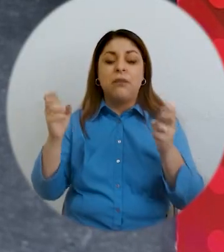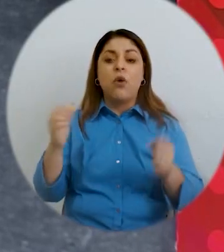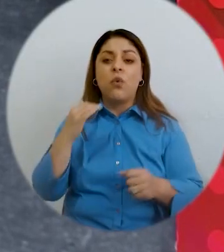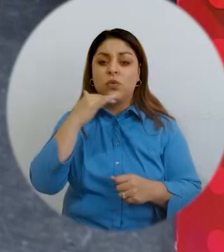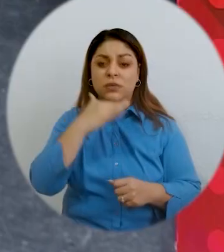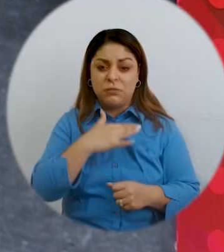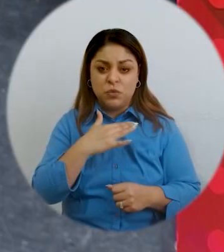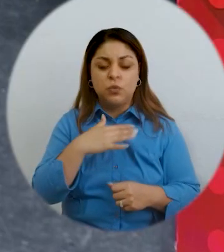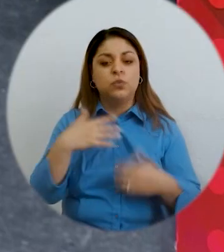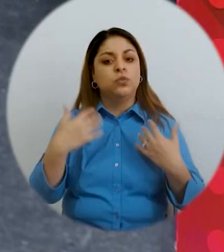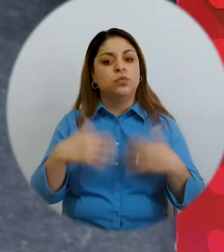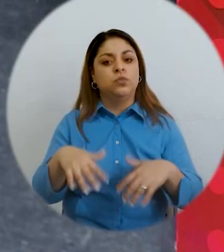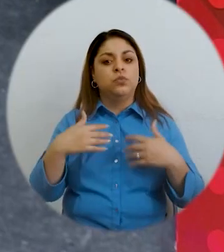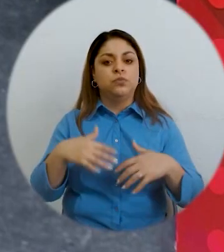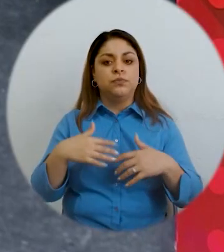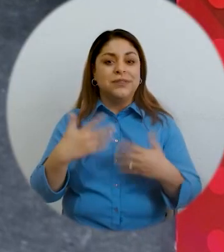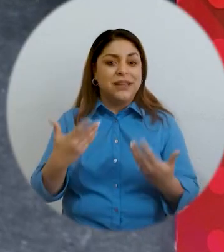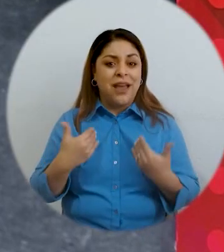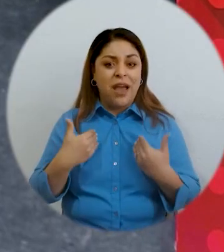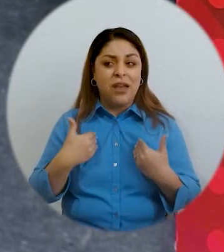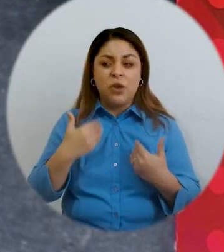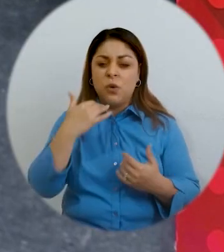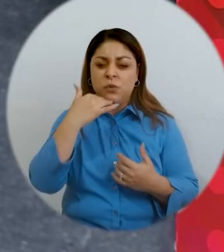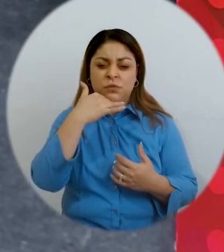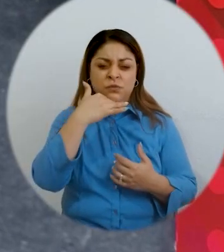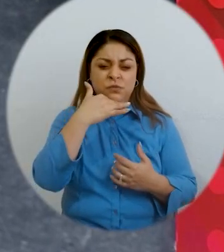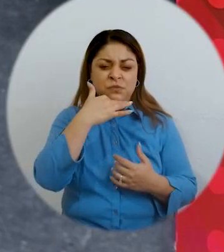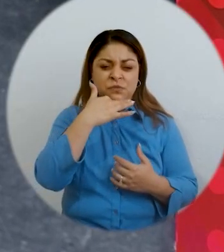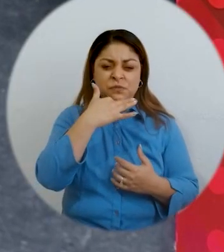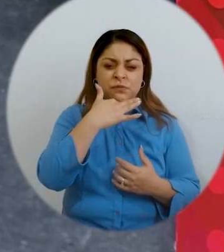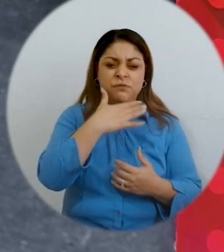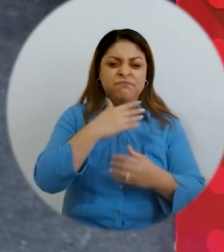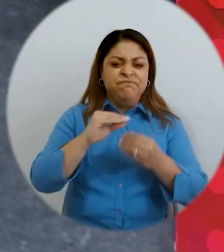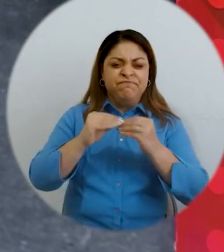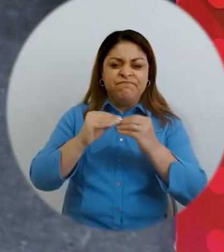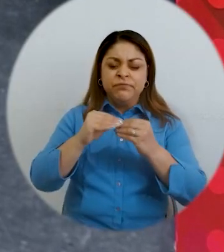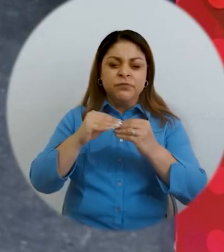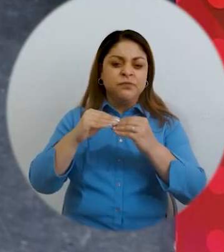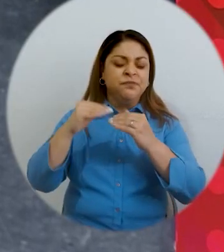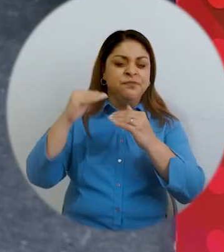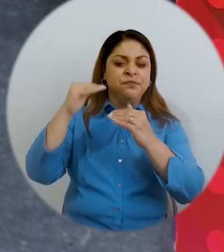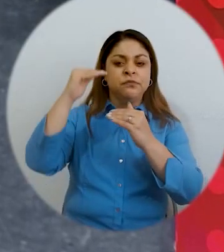de atención de que se están alcanzando cifras de